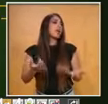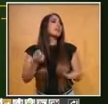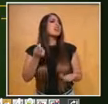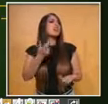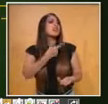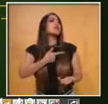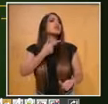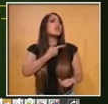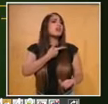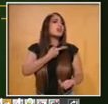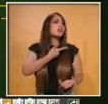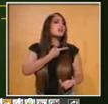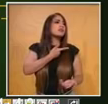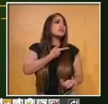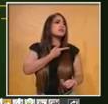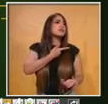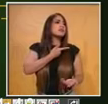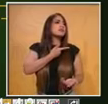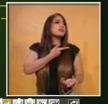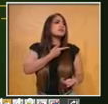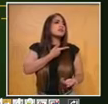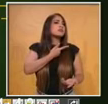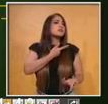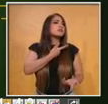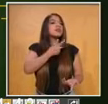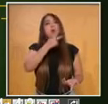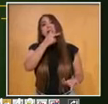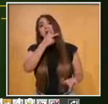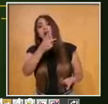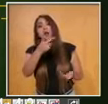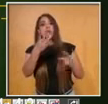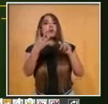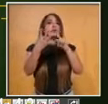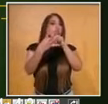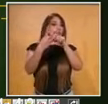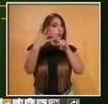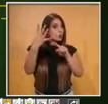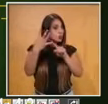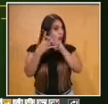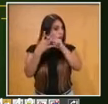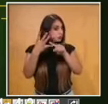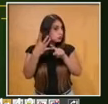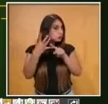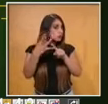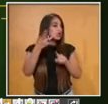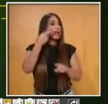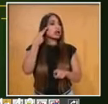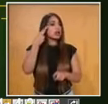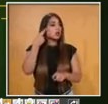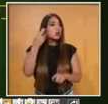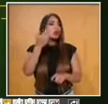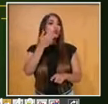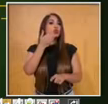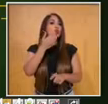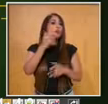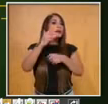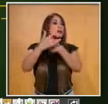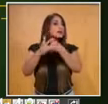Es una palabra de 4 letras. Si el ratón come queso, el pasto lo